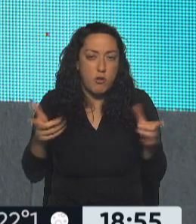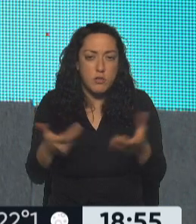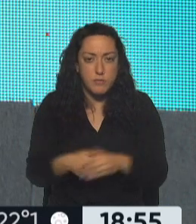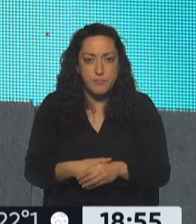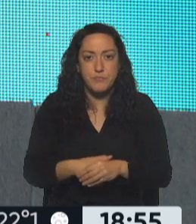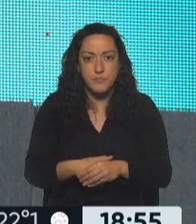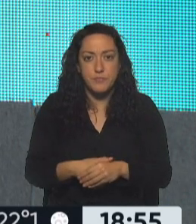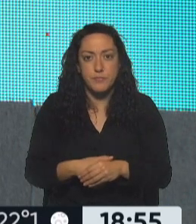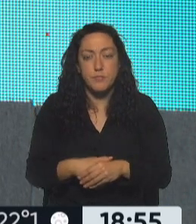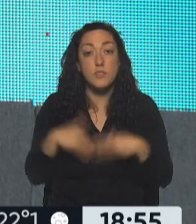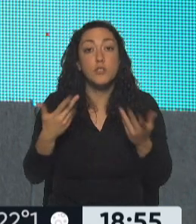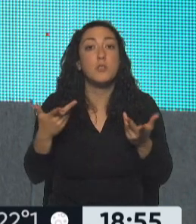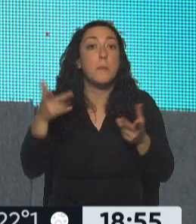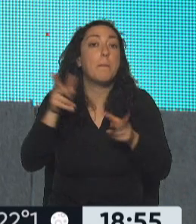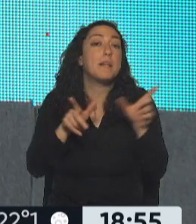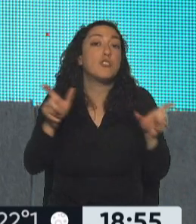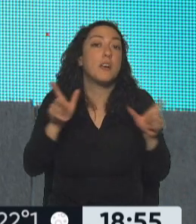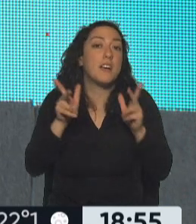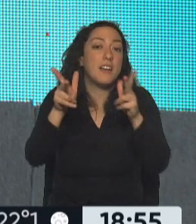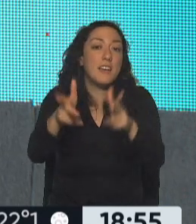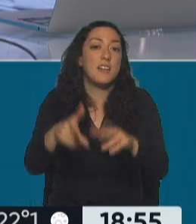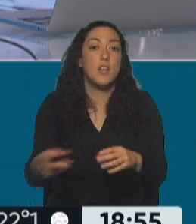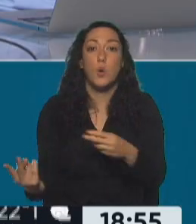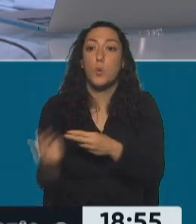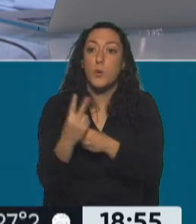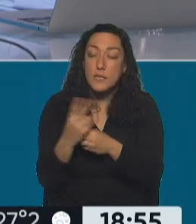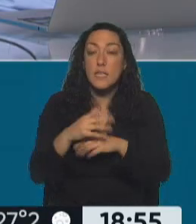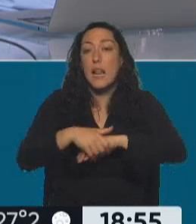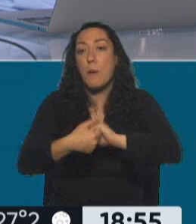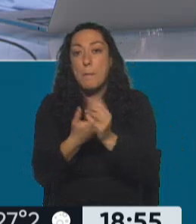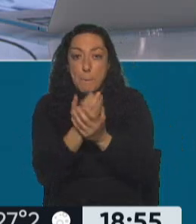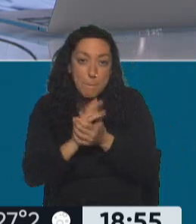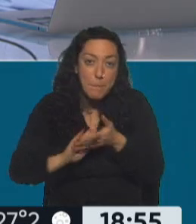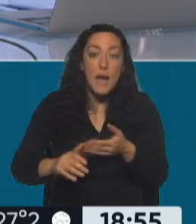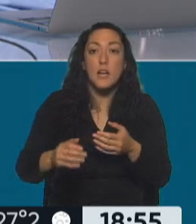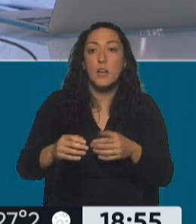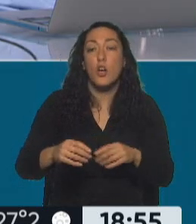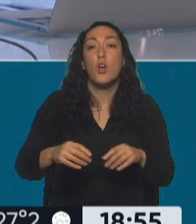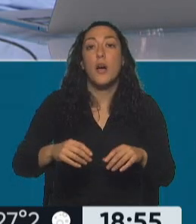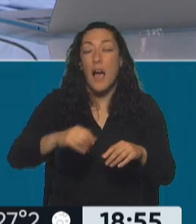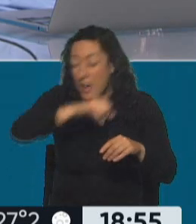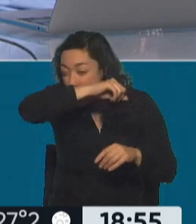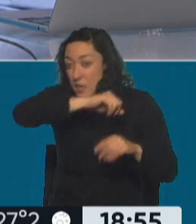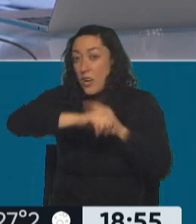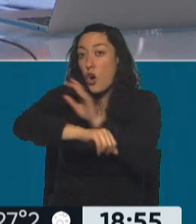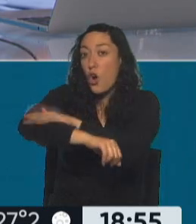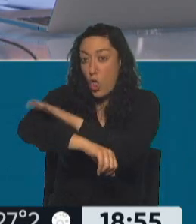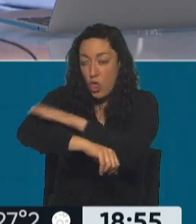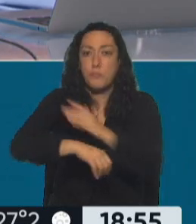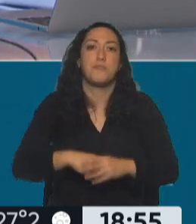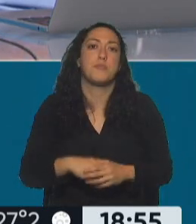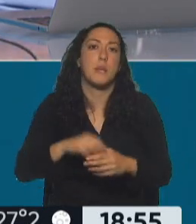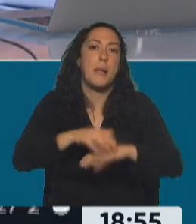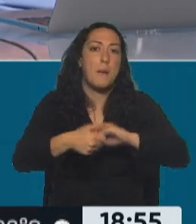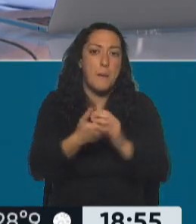entonces, doctor, ¿qué le decimos a la gente? Cuídese, acuérdese de lavarse las manos, uh-huh. Estornudar en el pliegue del codo, lavarse las